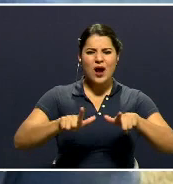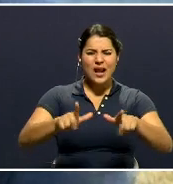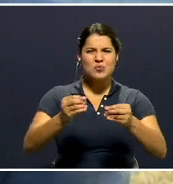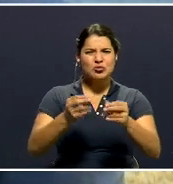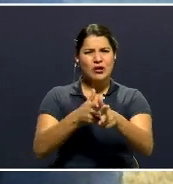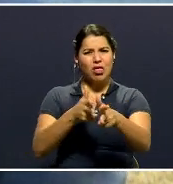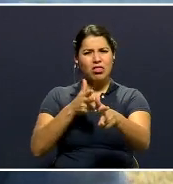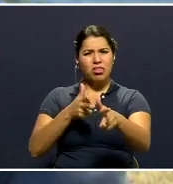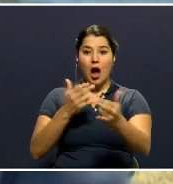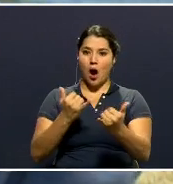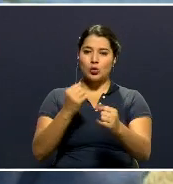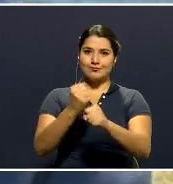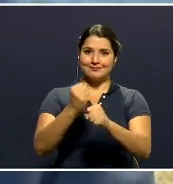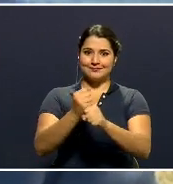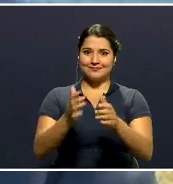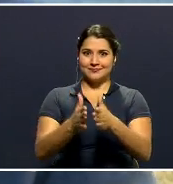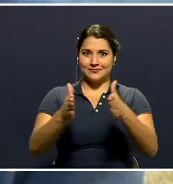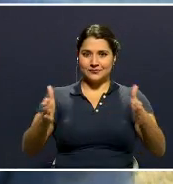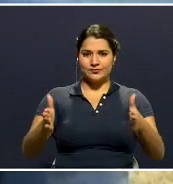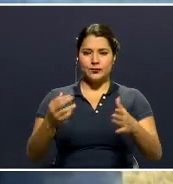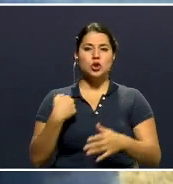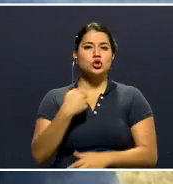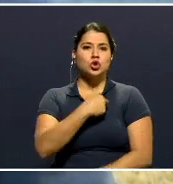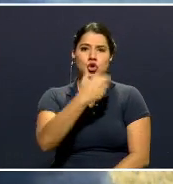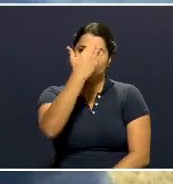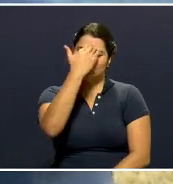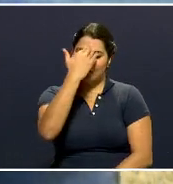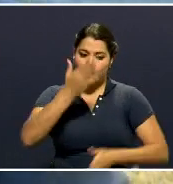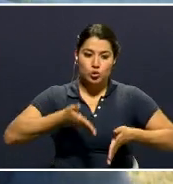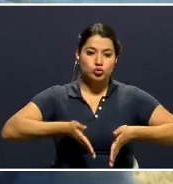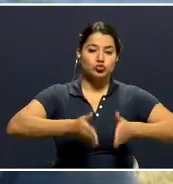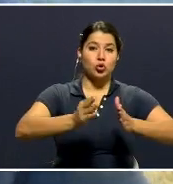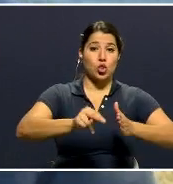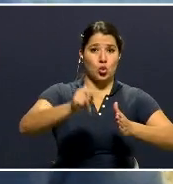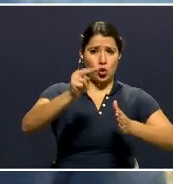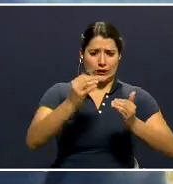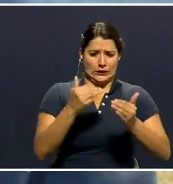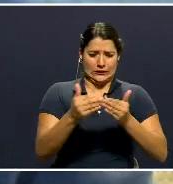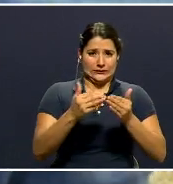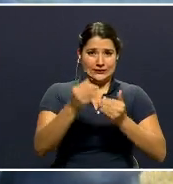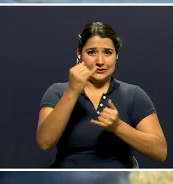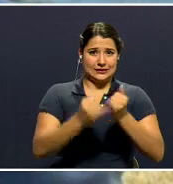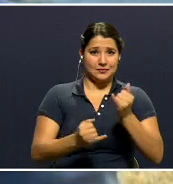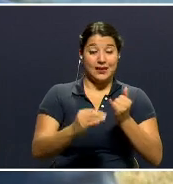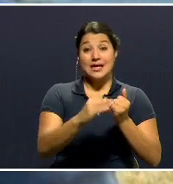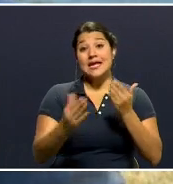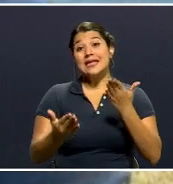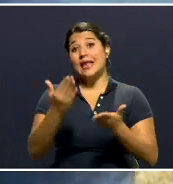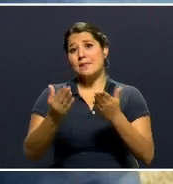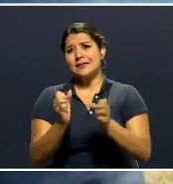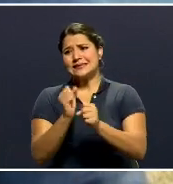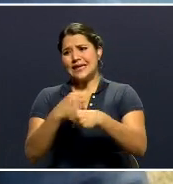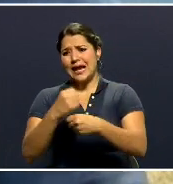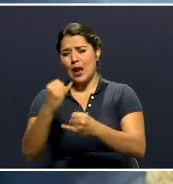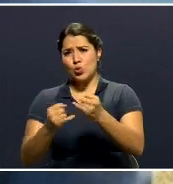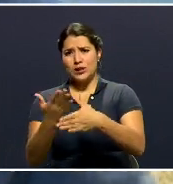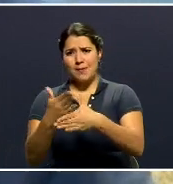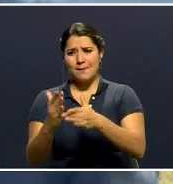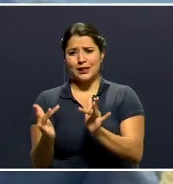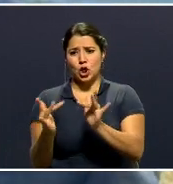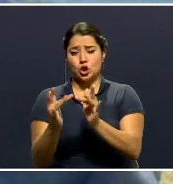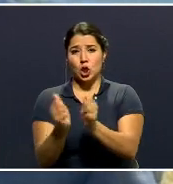es muy positivo. Bueno, sabemos Circunvalación Norte que se está concluyendo y es posible que se desarrolle el último tramo que conecta con Calle